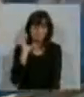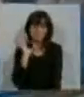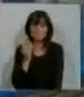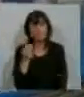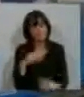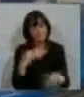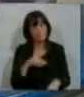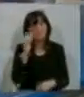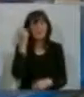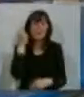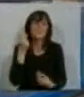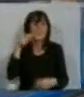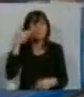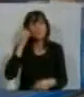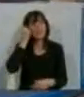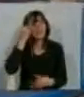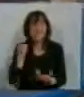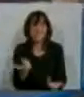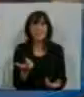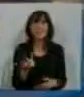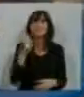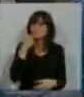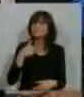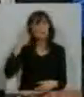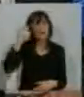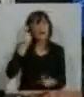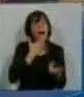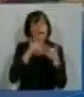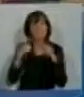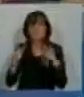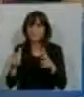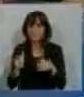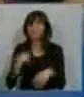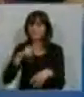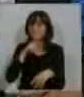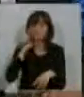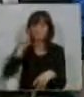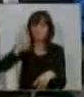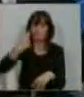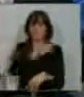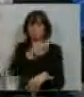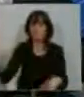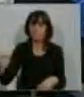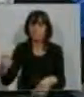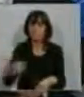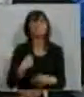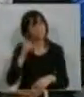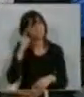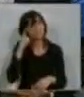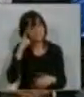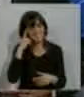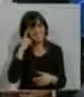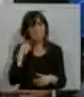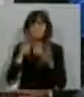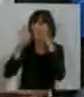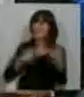bueno. Yo voy a crear una aplicación que tenga que ver con eso, pero lo vemos la semana que viene. Dale, pues estamos con Irina, bueno, pensando abrir un